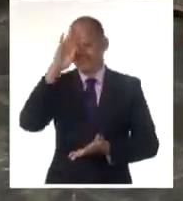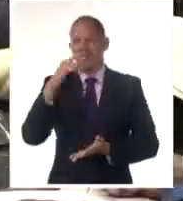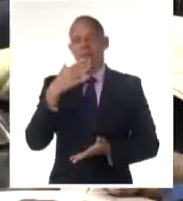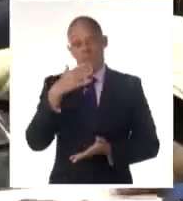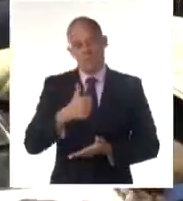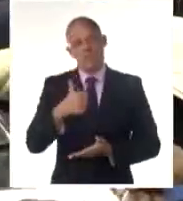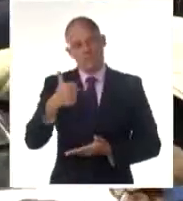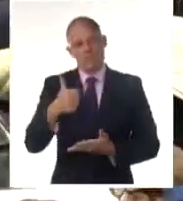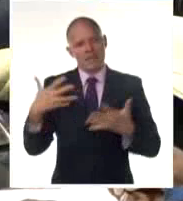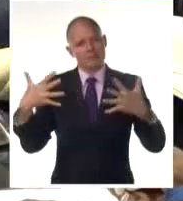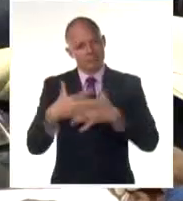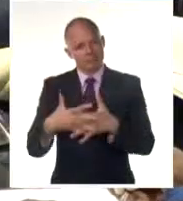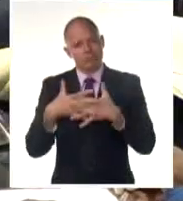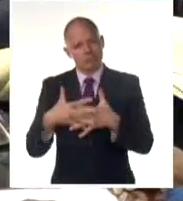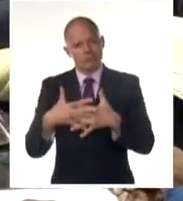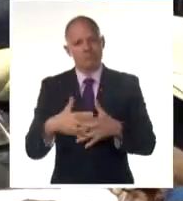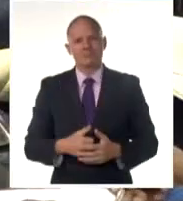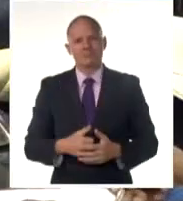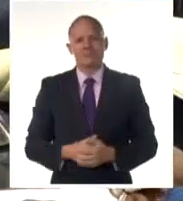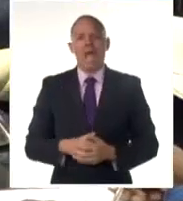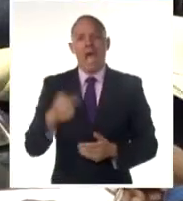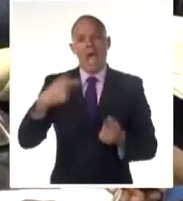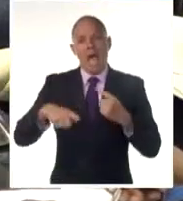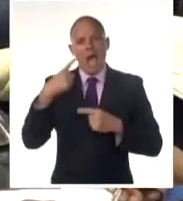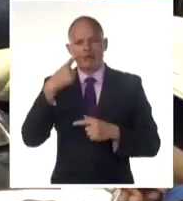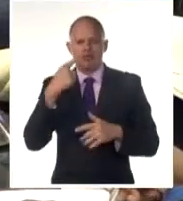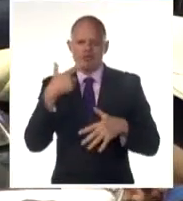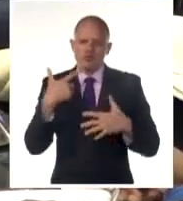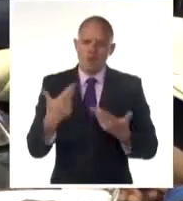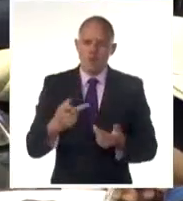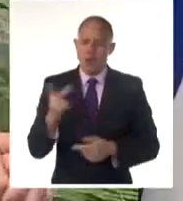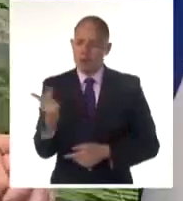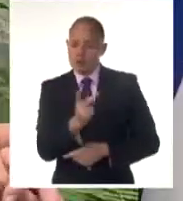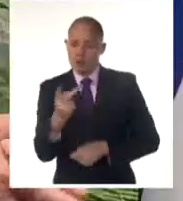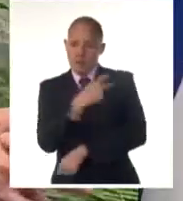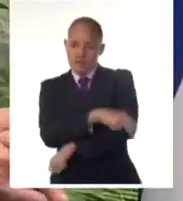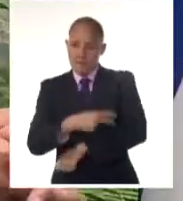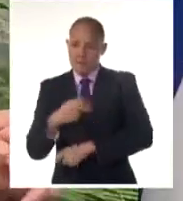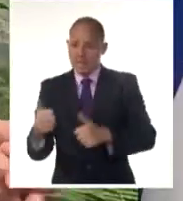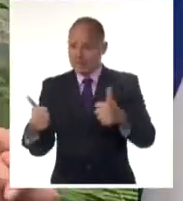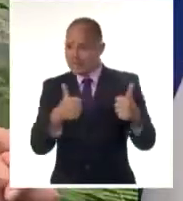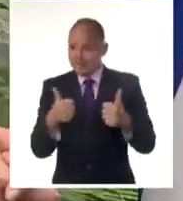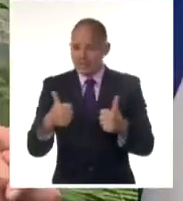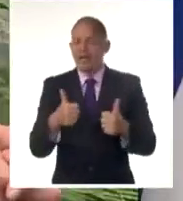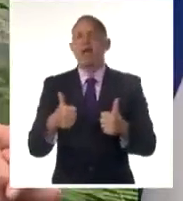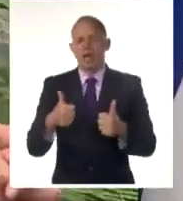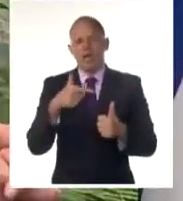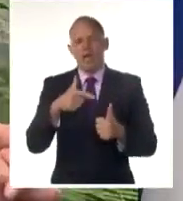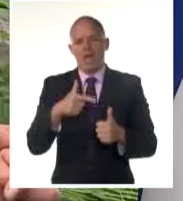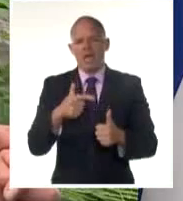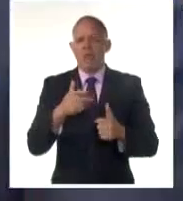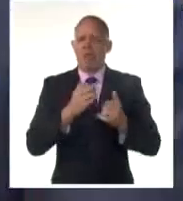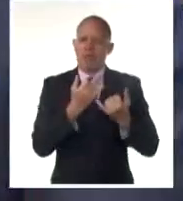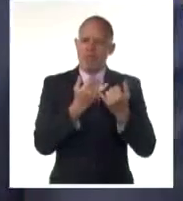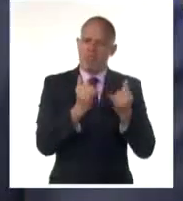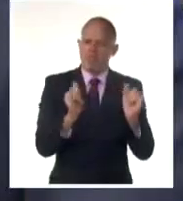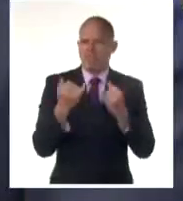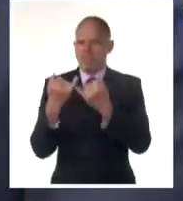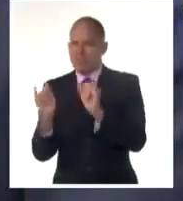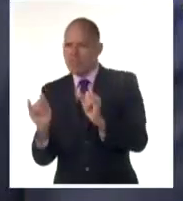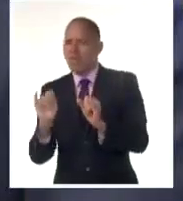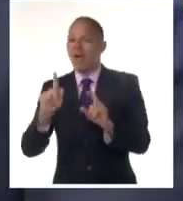en las históricas relaciones y en los valores que comparten ambos países, como la independencia y la soberanía. Y nosotros